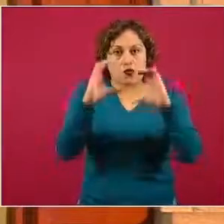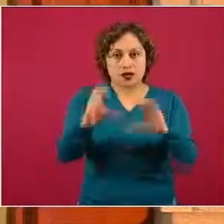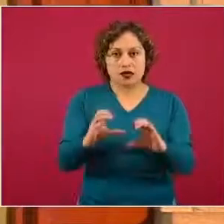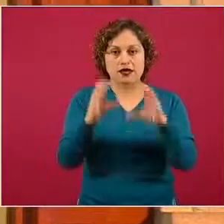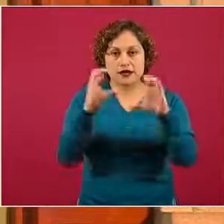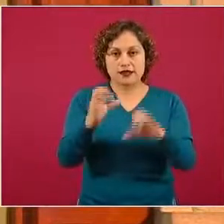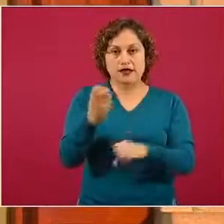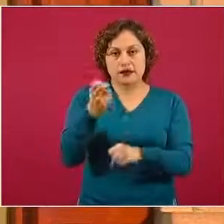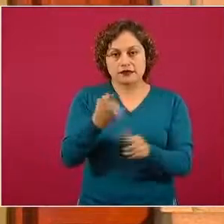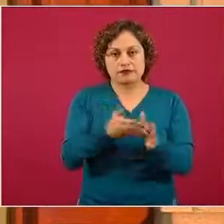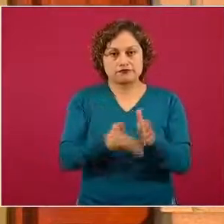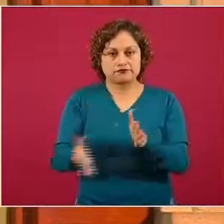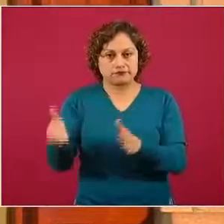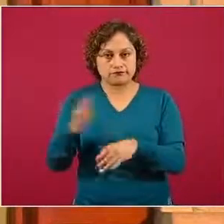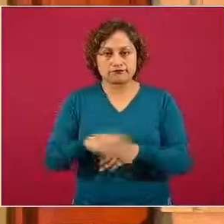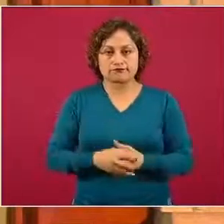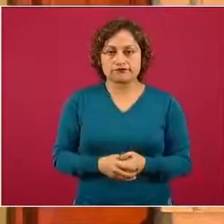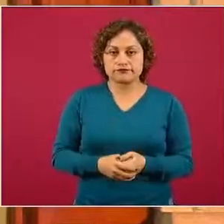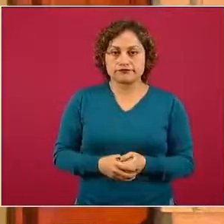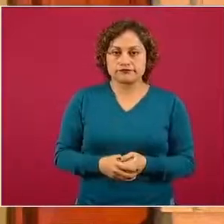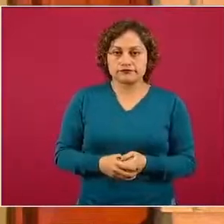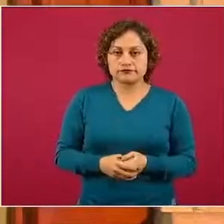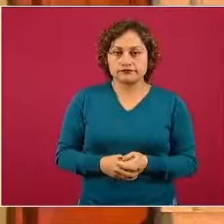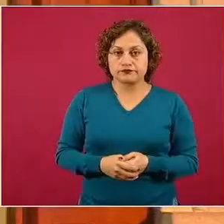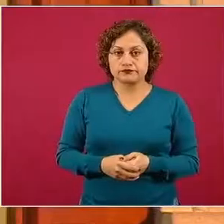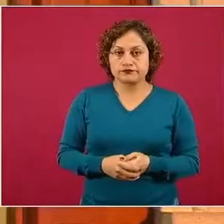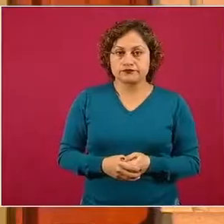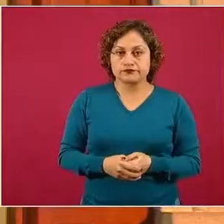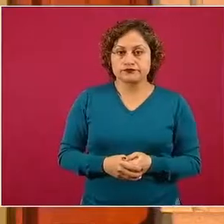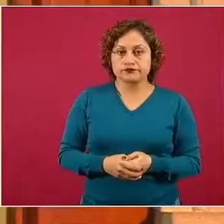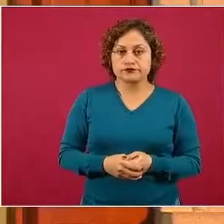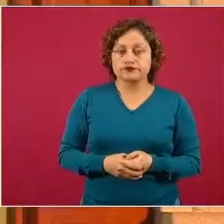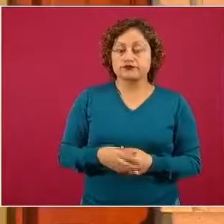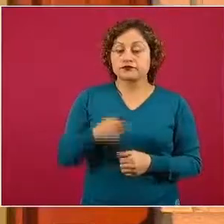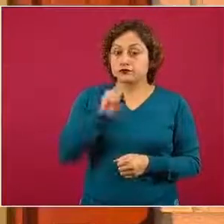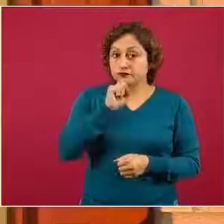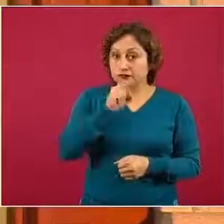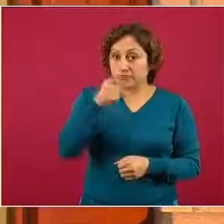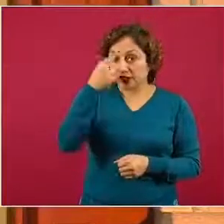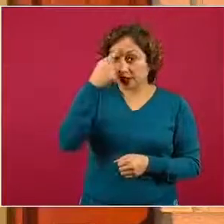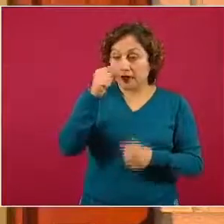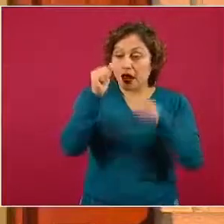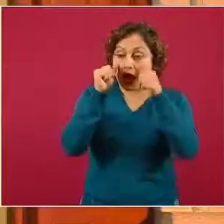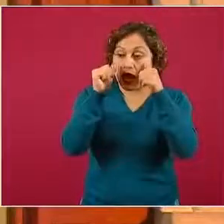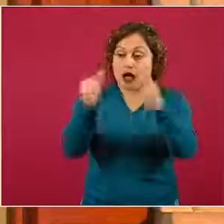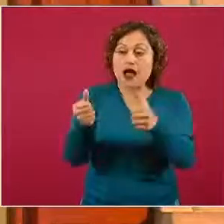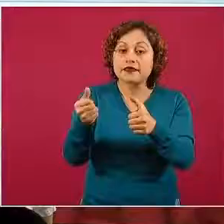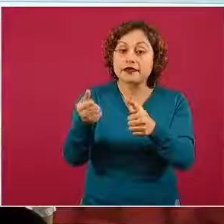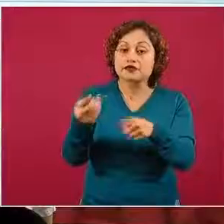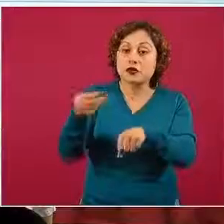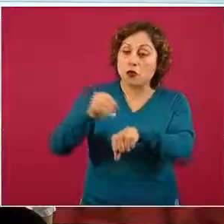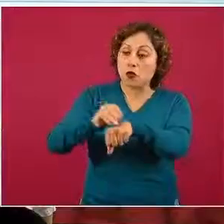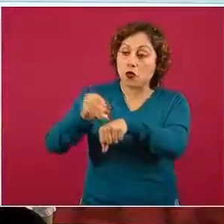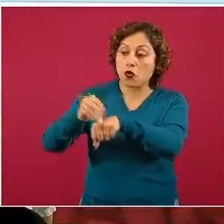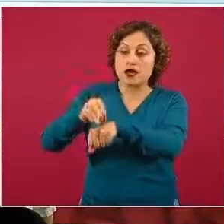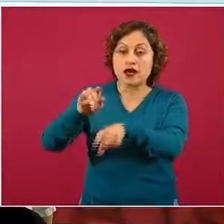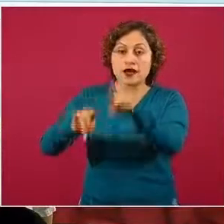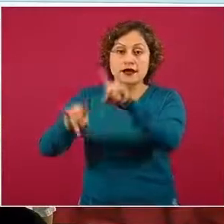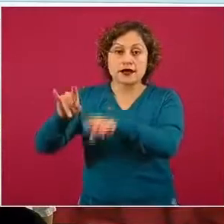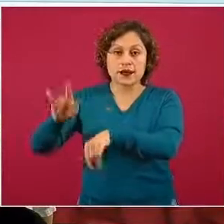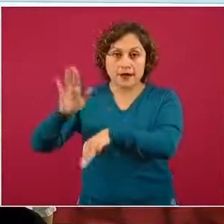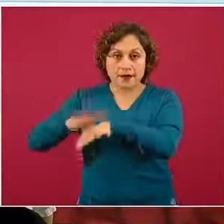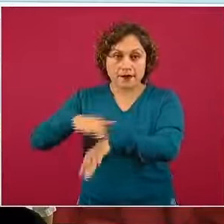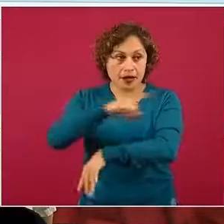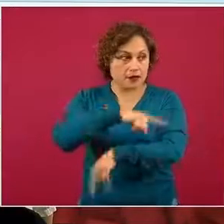transcurso de la siguiente semana puedan incrementarse en la medida de que puedan siempre estarse ofreciendo camas a las personas que